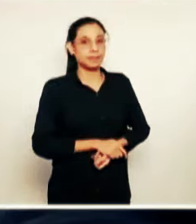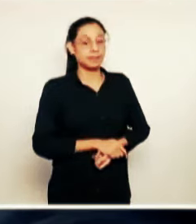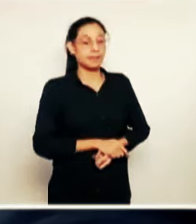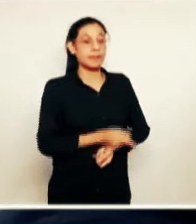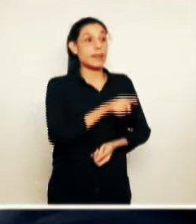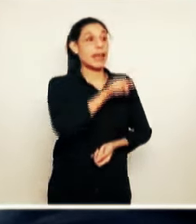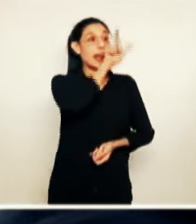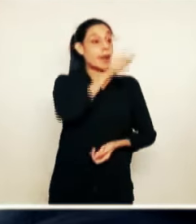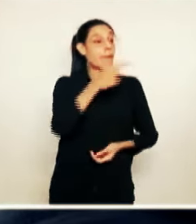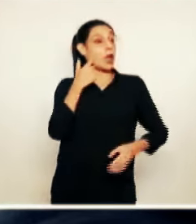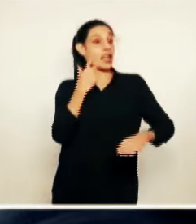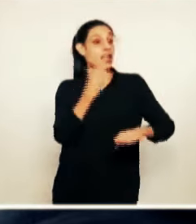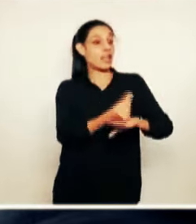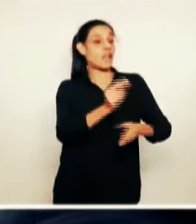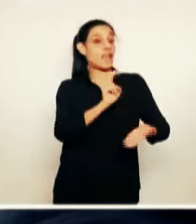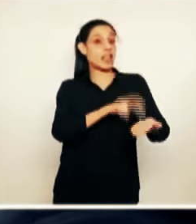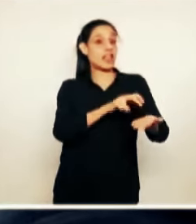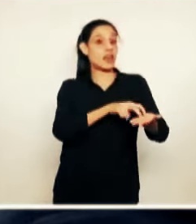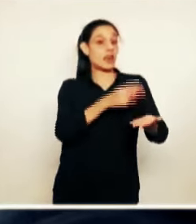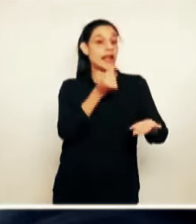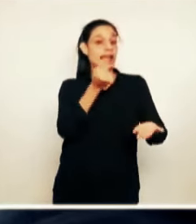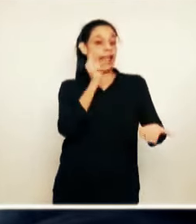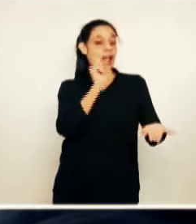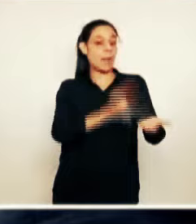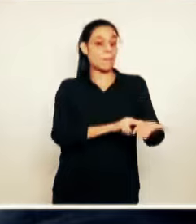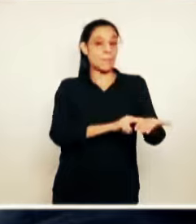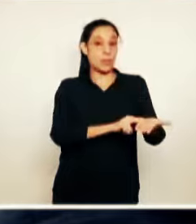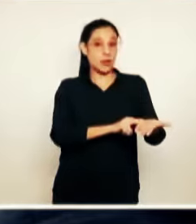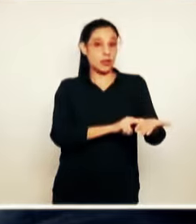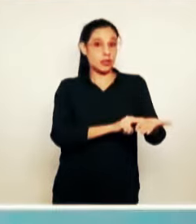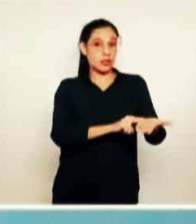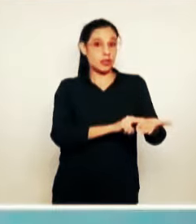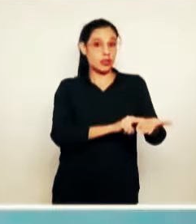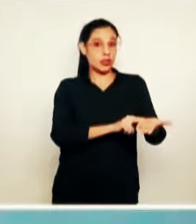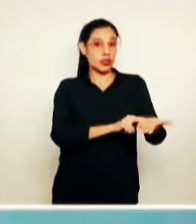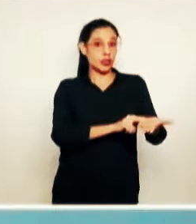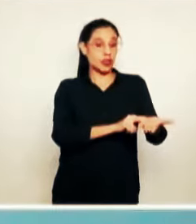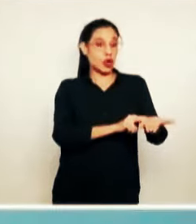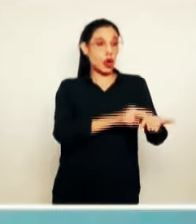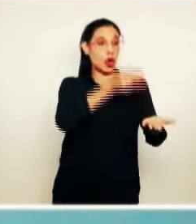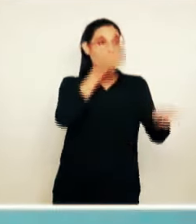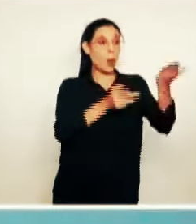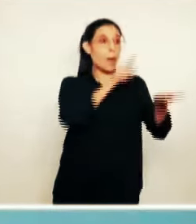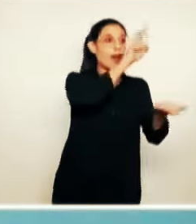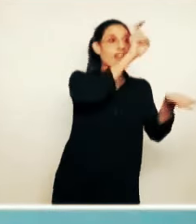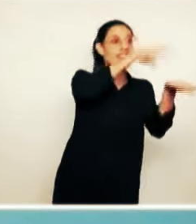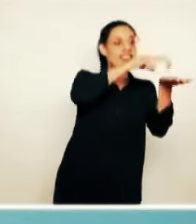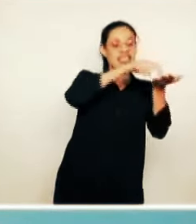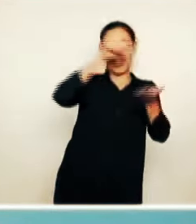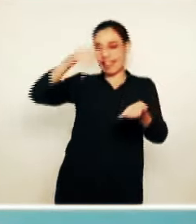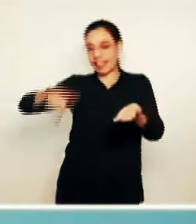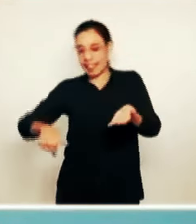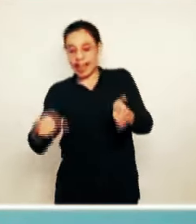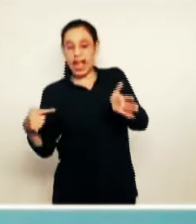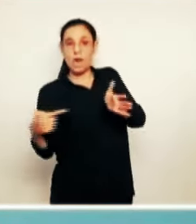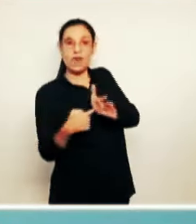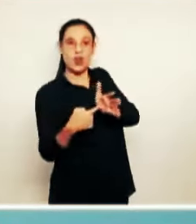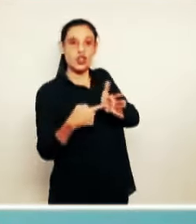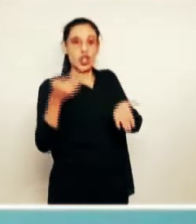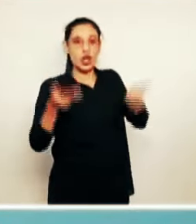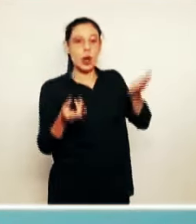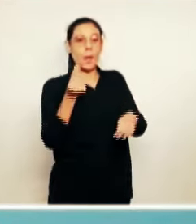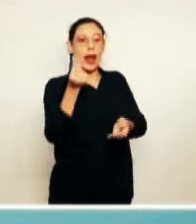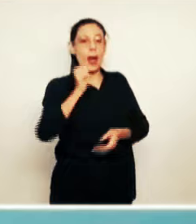al que le sale más caro que el megavatio acá, cuando Neuquén es la gran productora